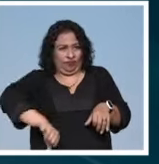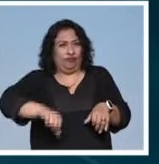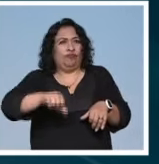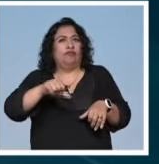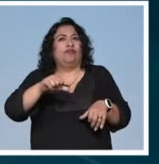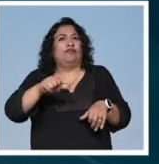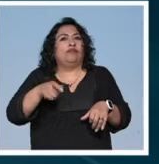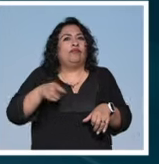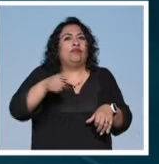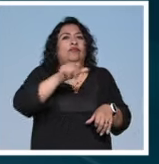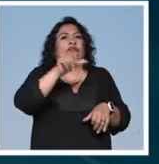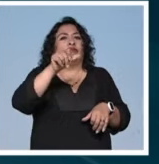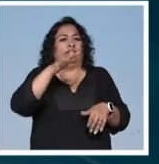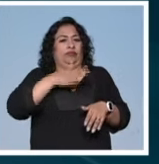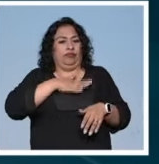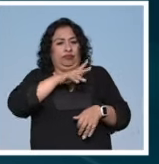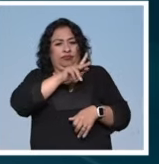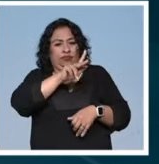de la patria,